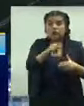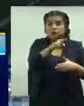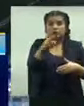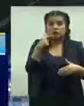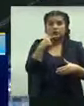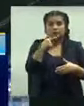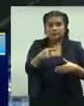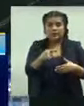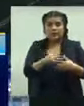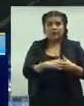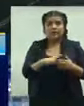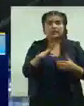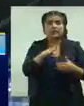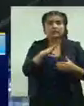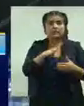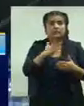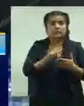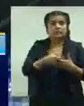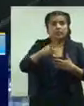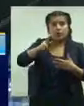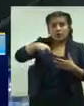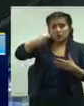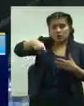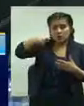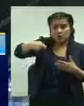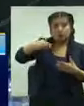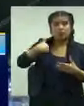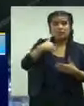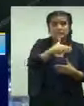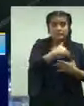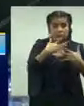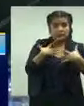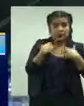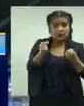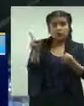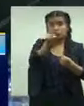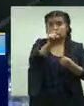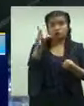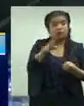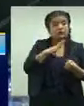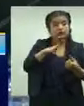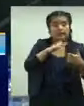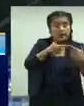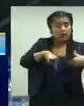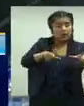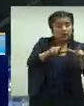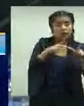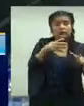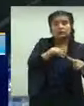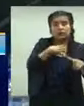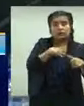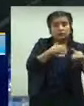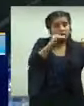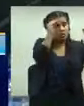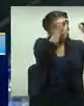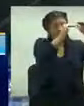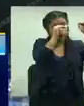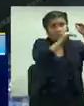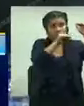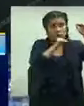acaba de mencionar, existen rentas. Sí, el Ministerio de Salud no cuenta con espacios para, háblese, bodegas, incluso